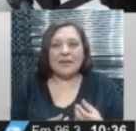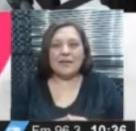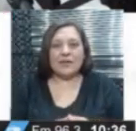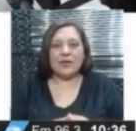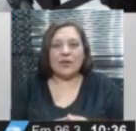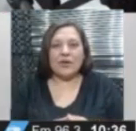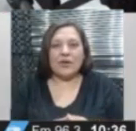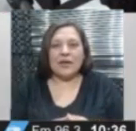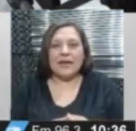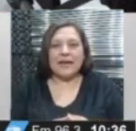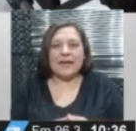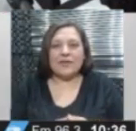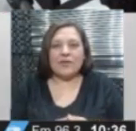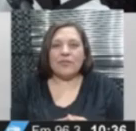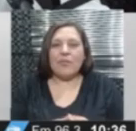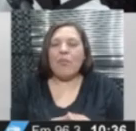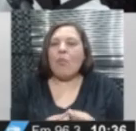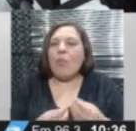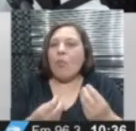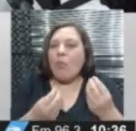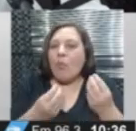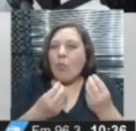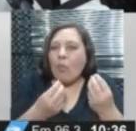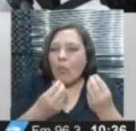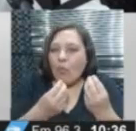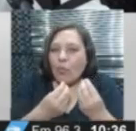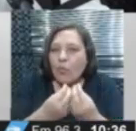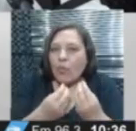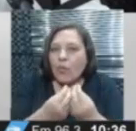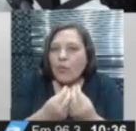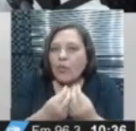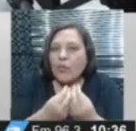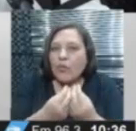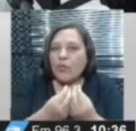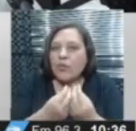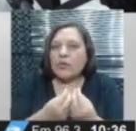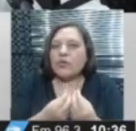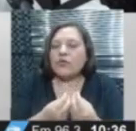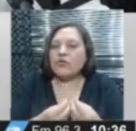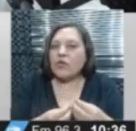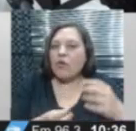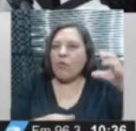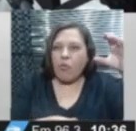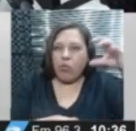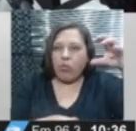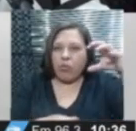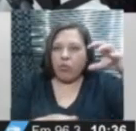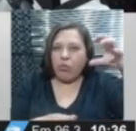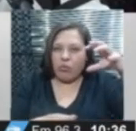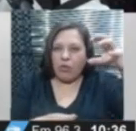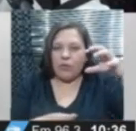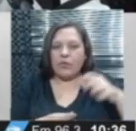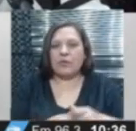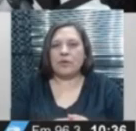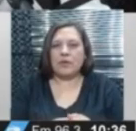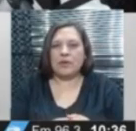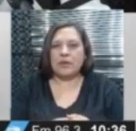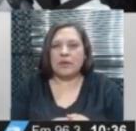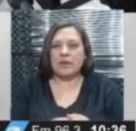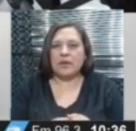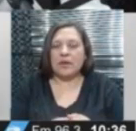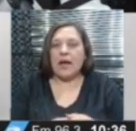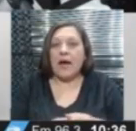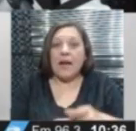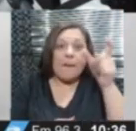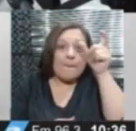racismo bastante bastante marcado y escrito en nuestra Constitución recordemos que el artículo 25 lo